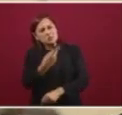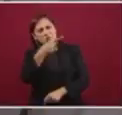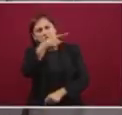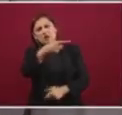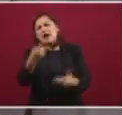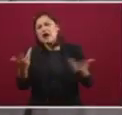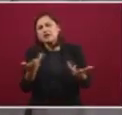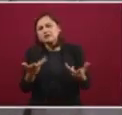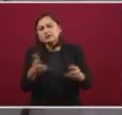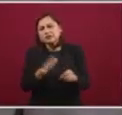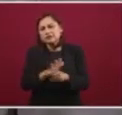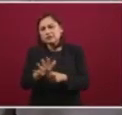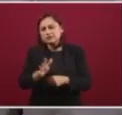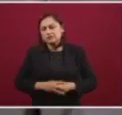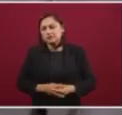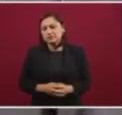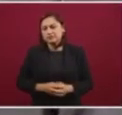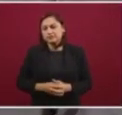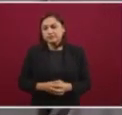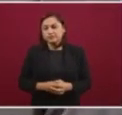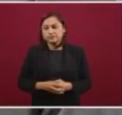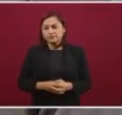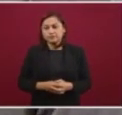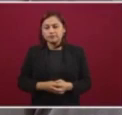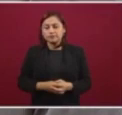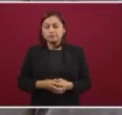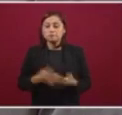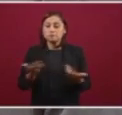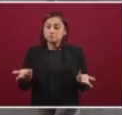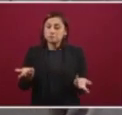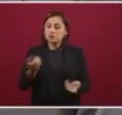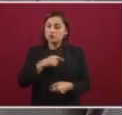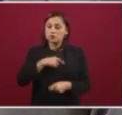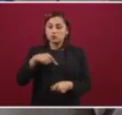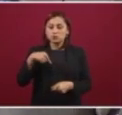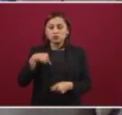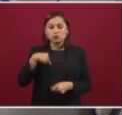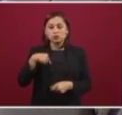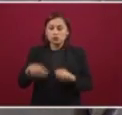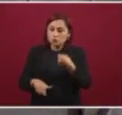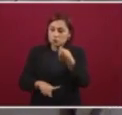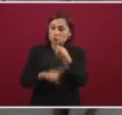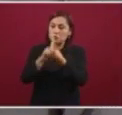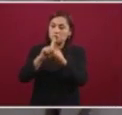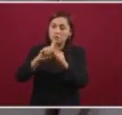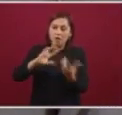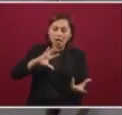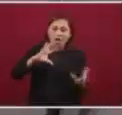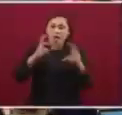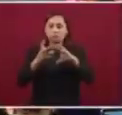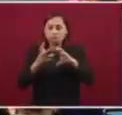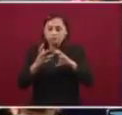situación? Bueno, siempre nosotros buscamos que haya diálogo y que no